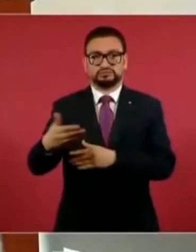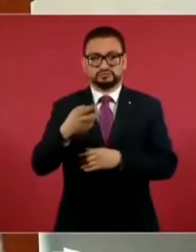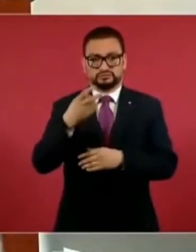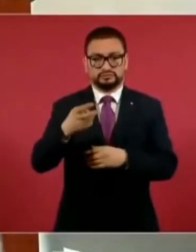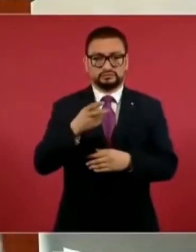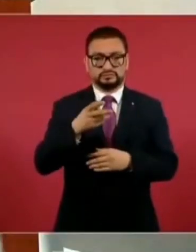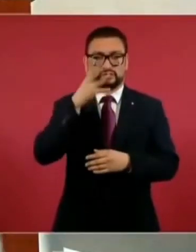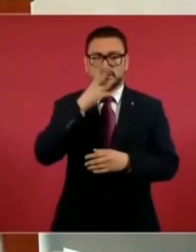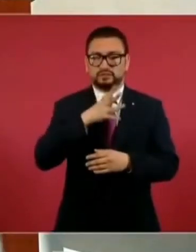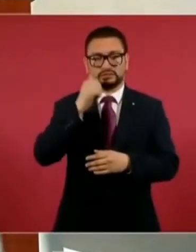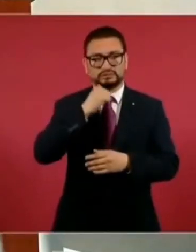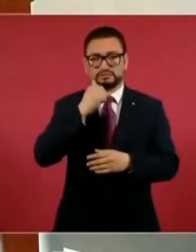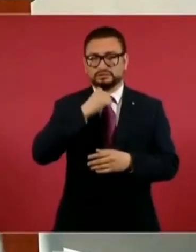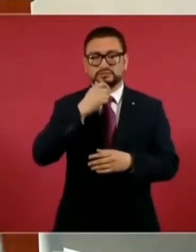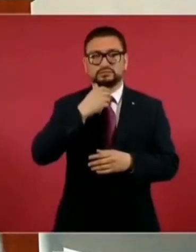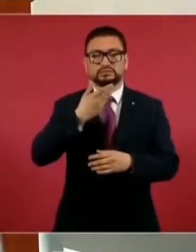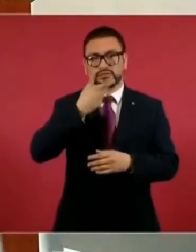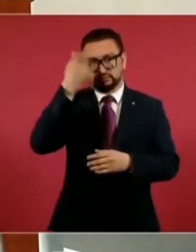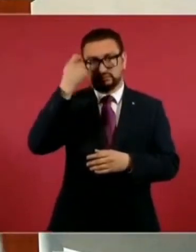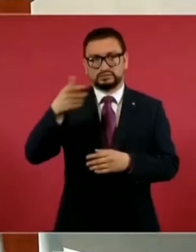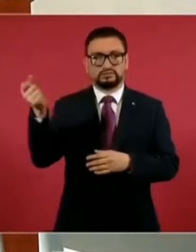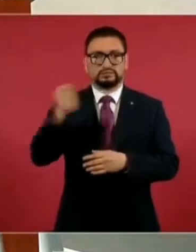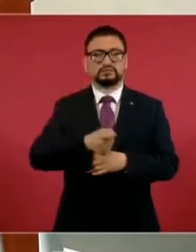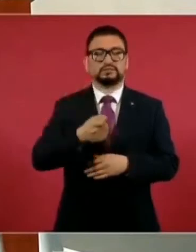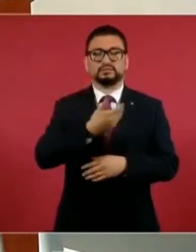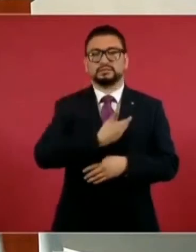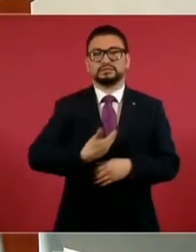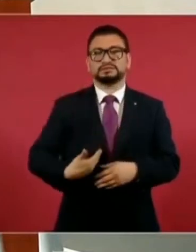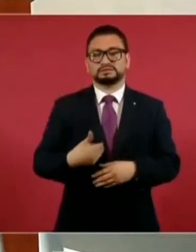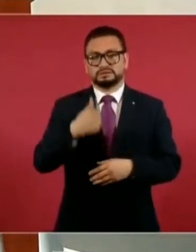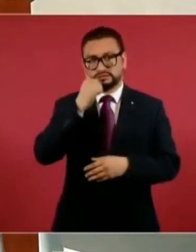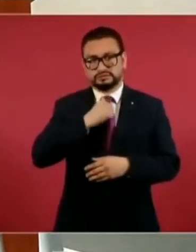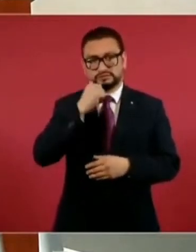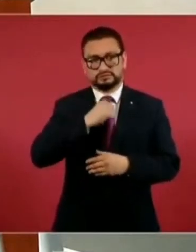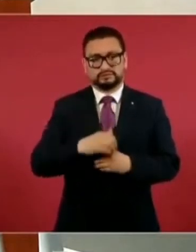Casi todos los presidentes